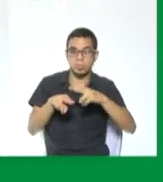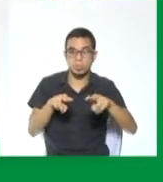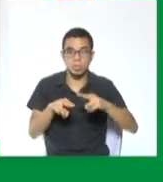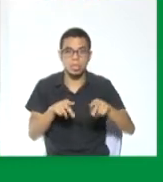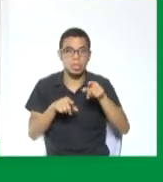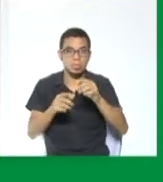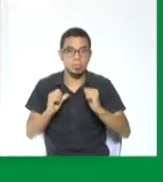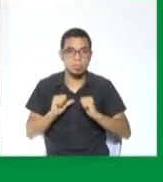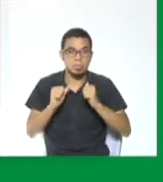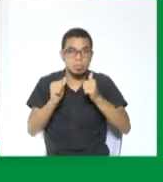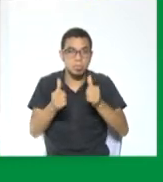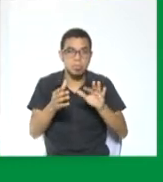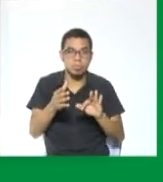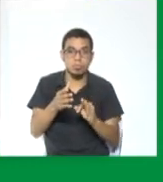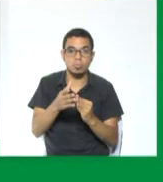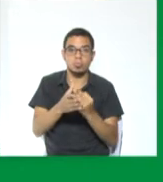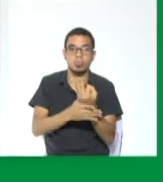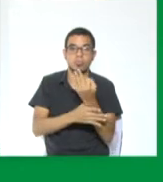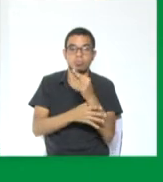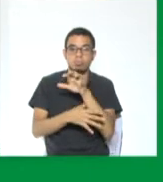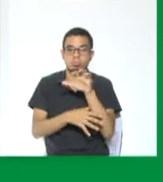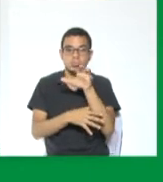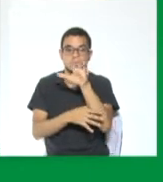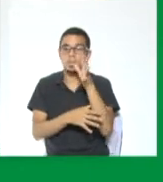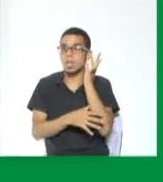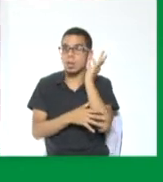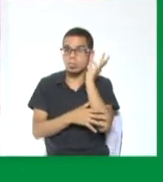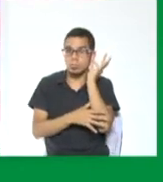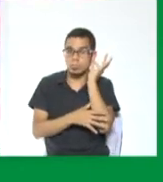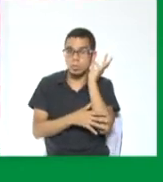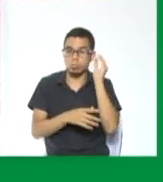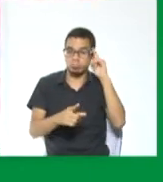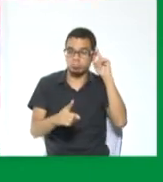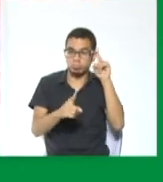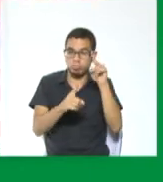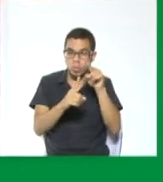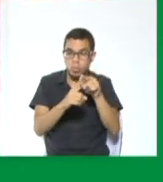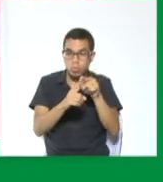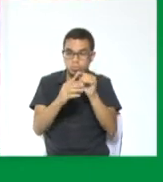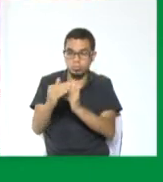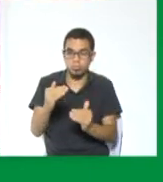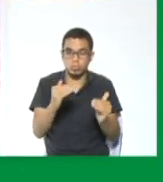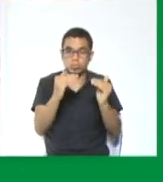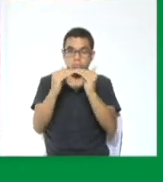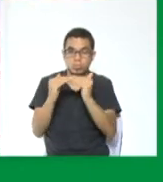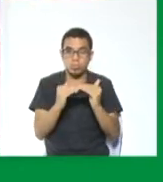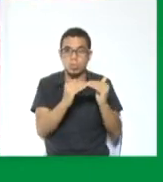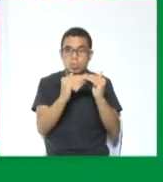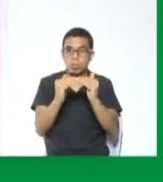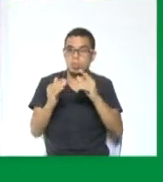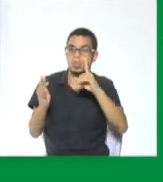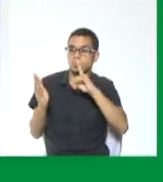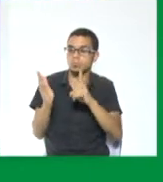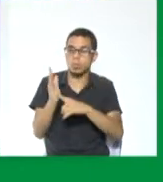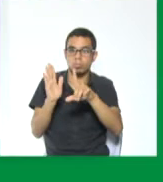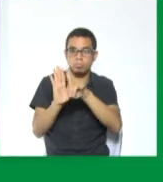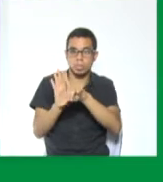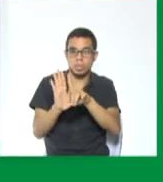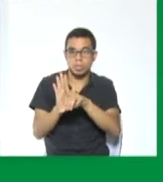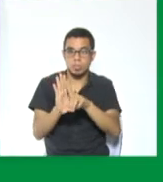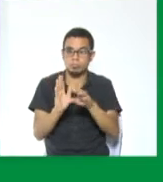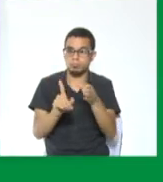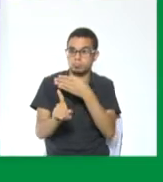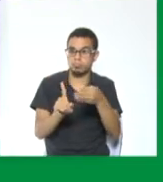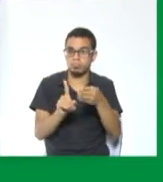una iniciativa de la Fundación de la Cumbre Mundial de la Mujer, con el objetivo de establecer las medidas necesarias para prevenir el